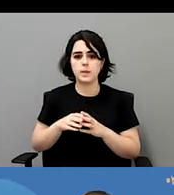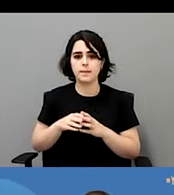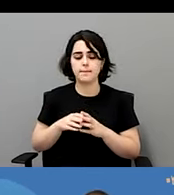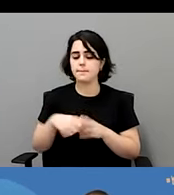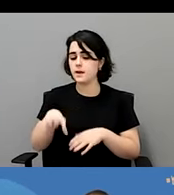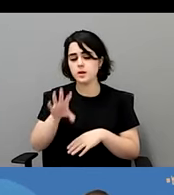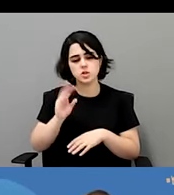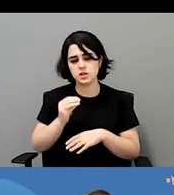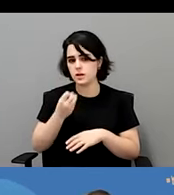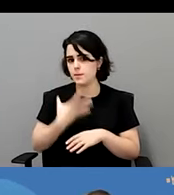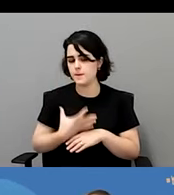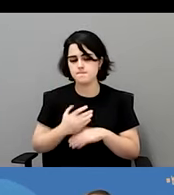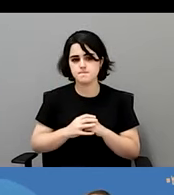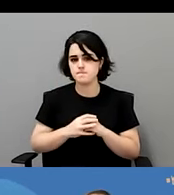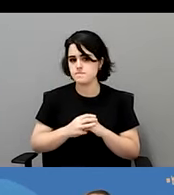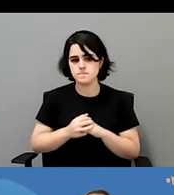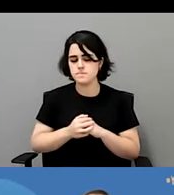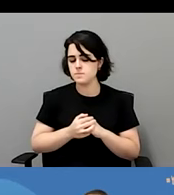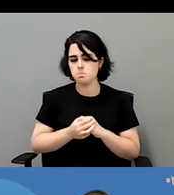impartidas ahí.